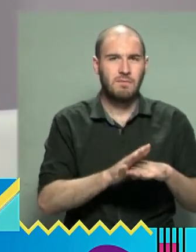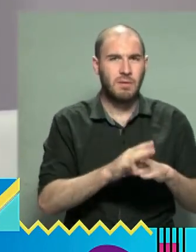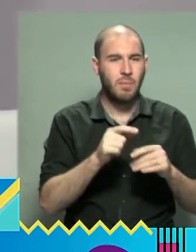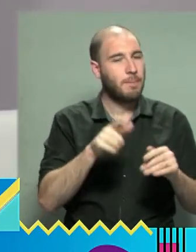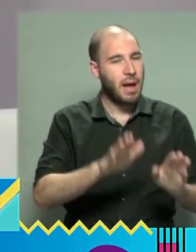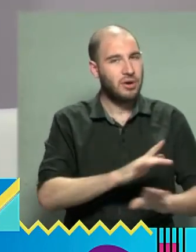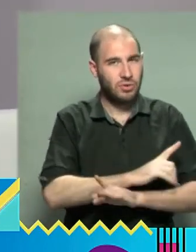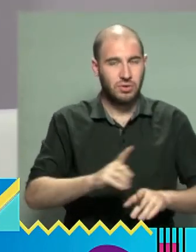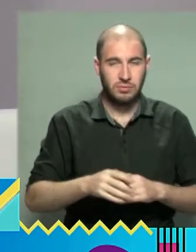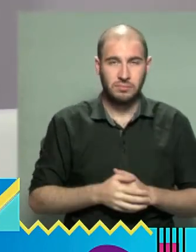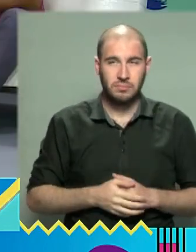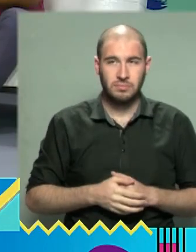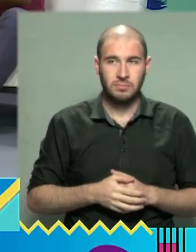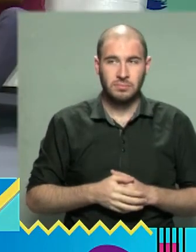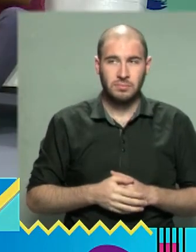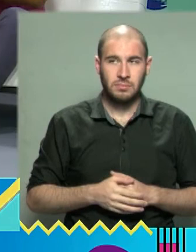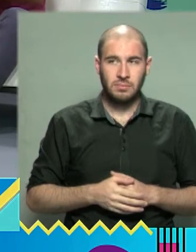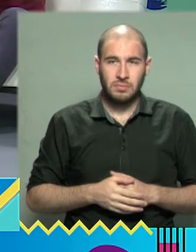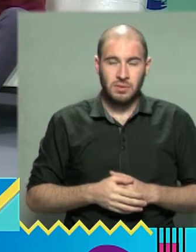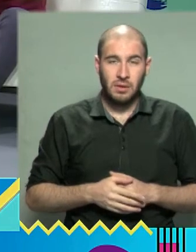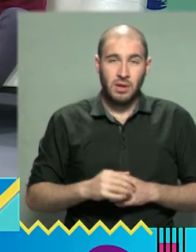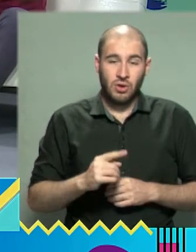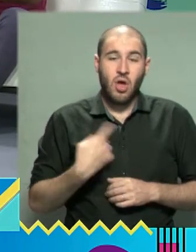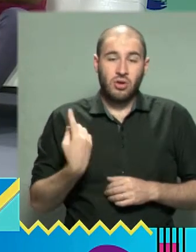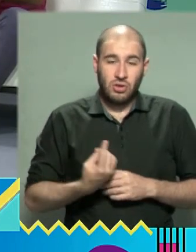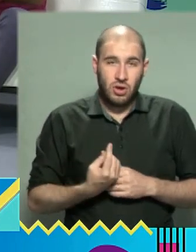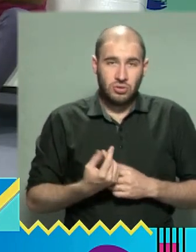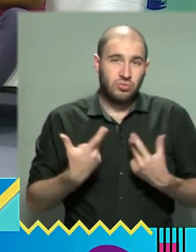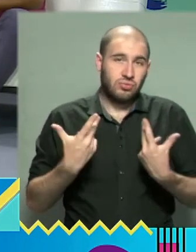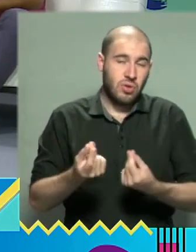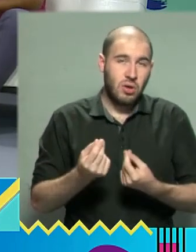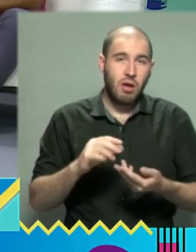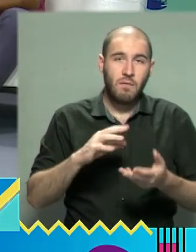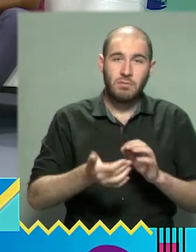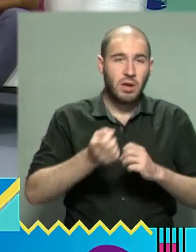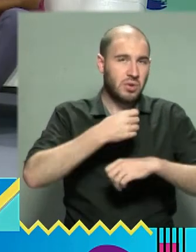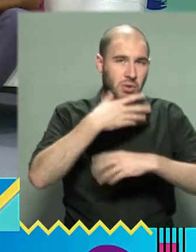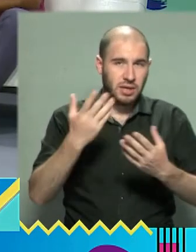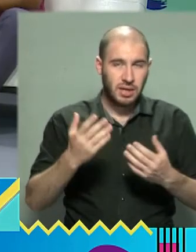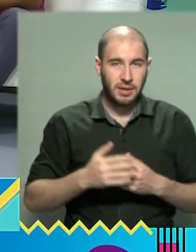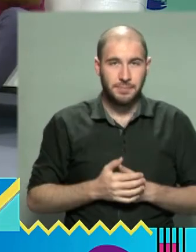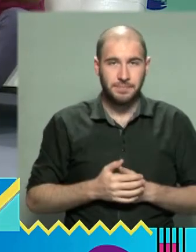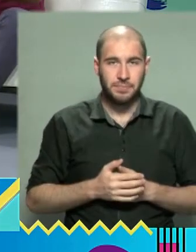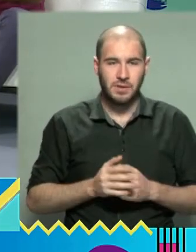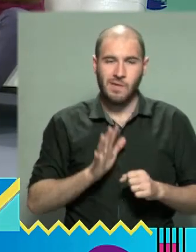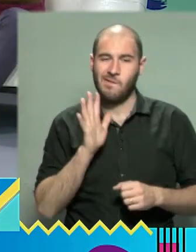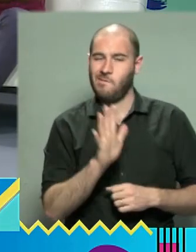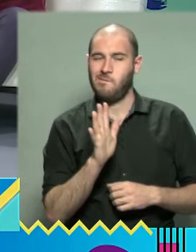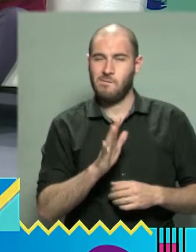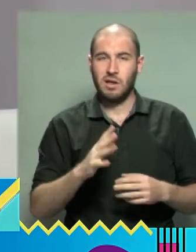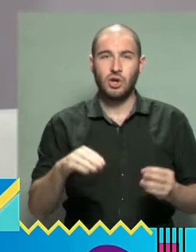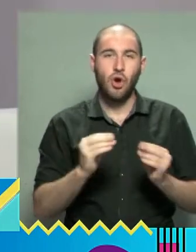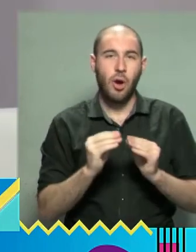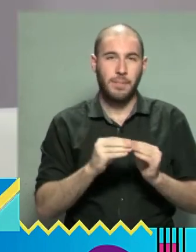tomes la medida de fuerza. Obviamente nosotros rechazamos cualquier tipo de apriete, digamos, al